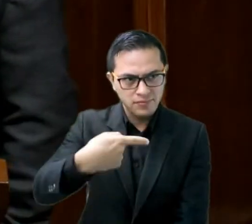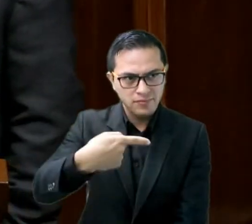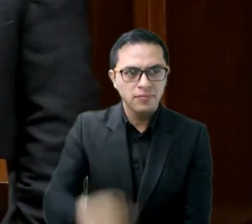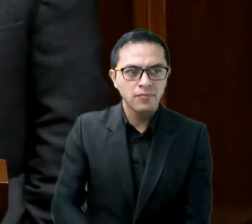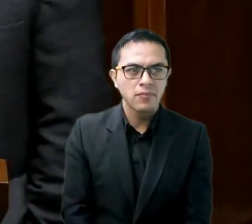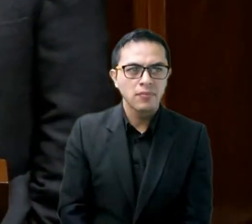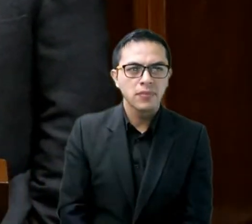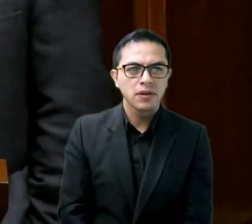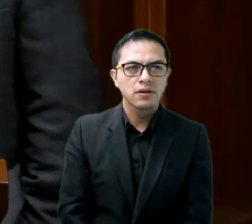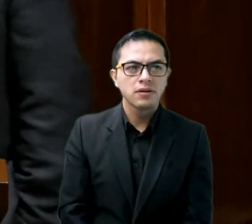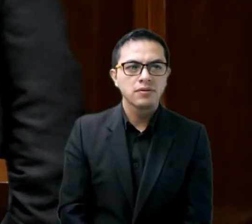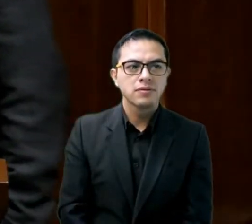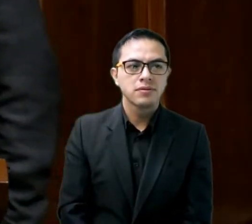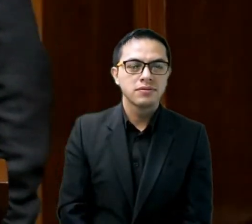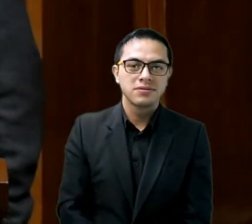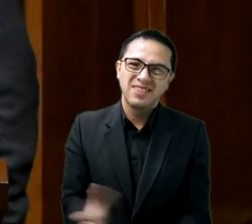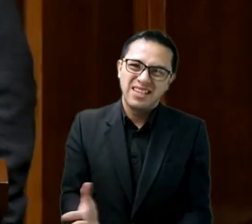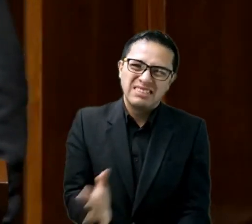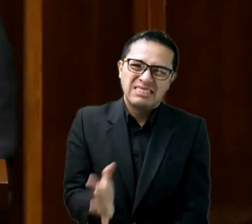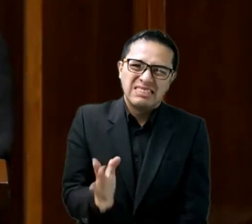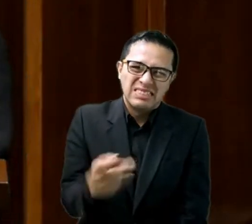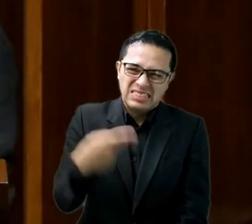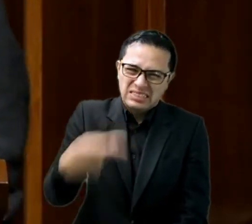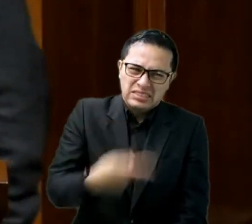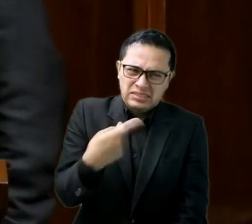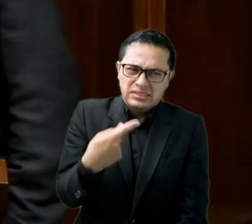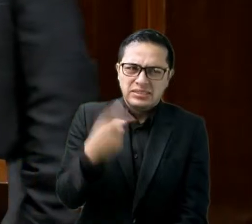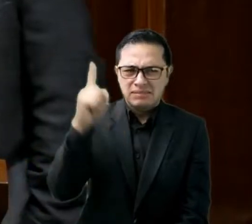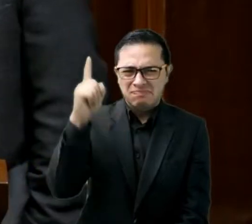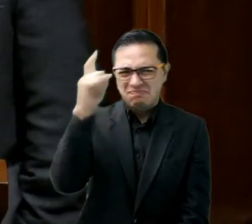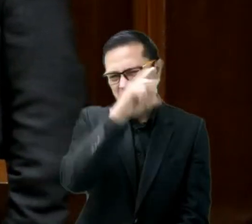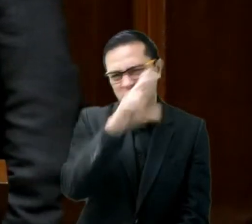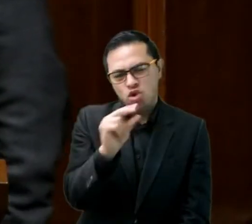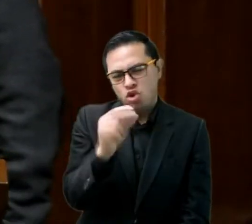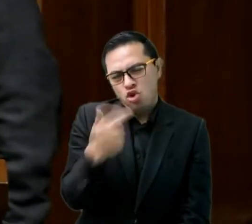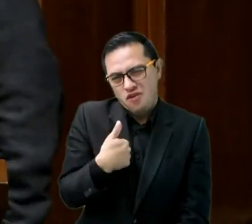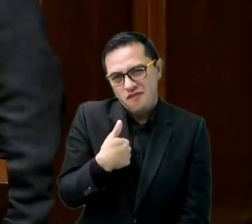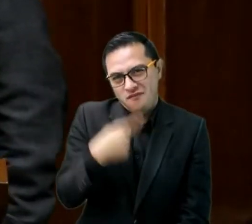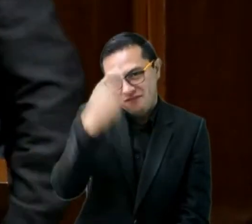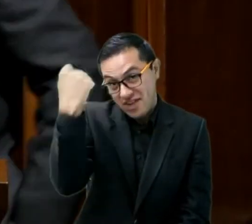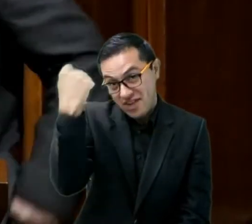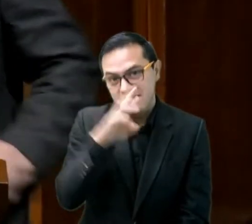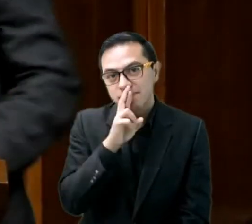Nada más que no vaya a ser muy difícil. Hágame una pregunta que le pueda contestar.